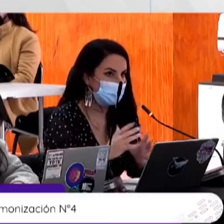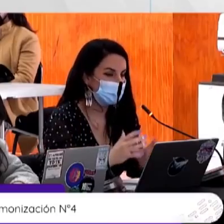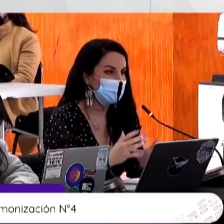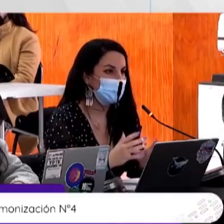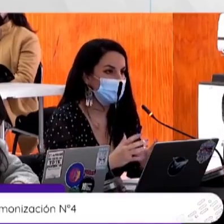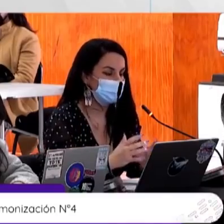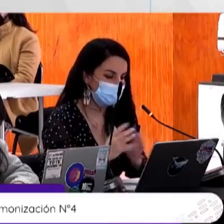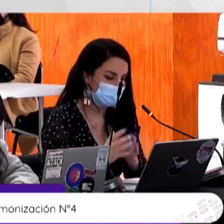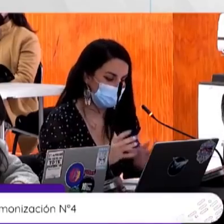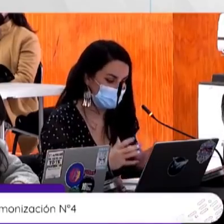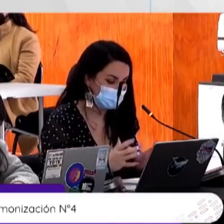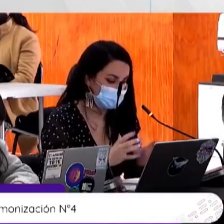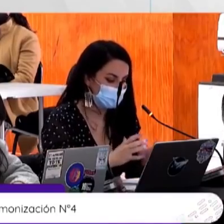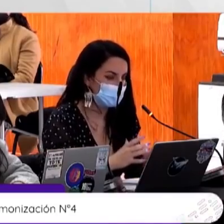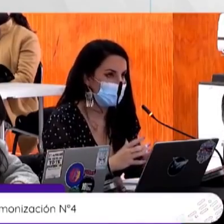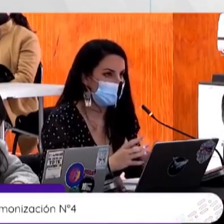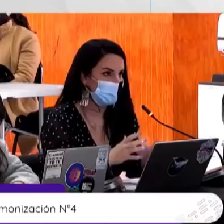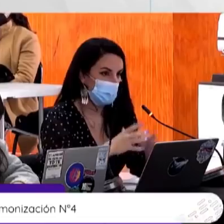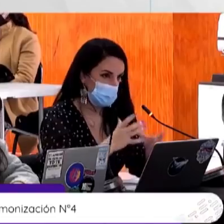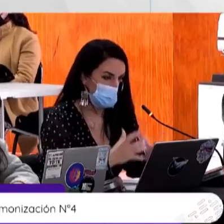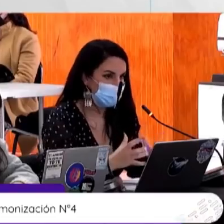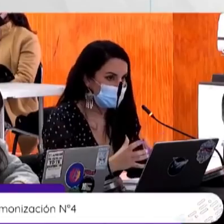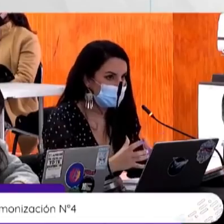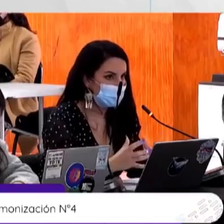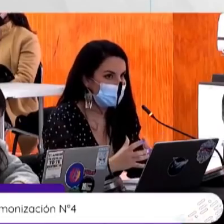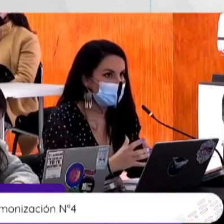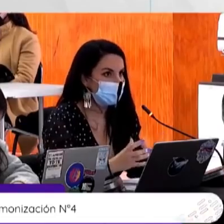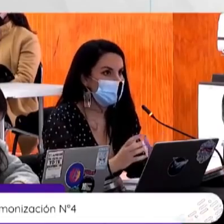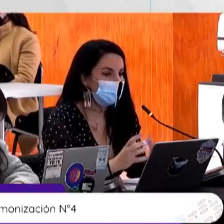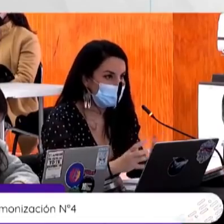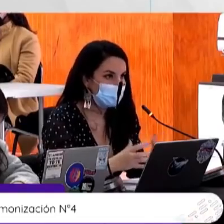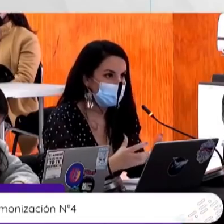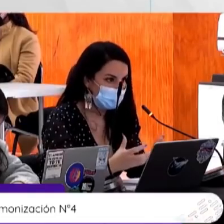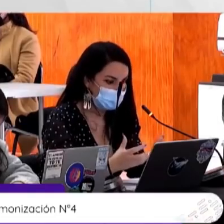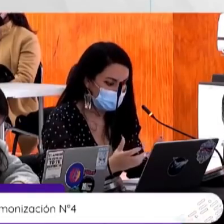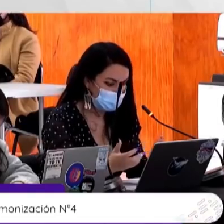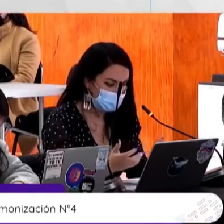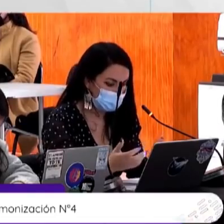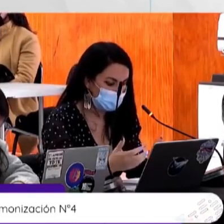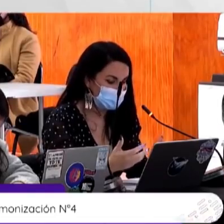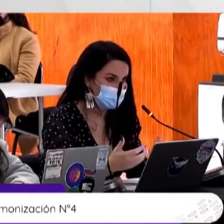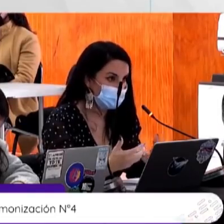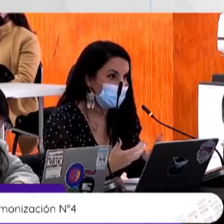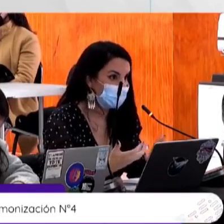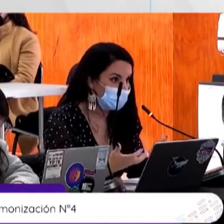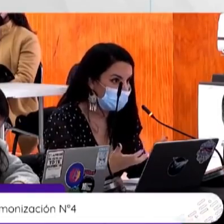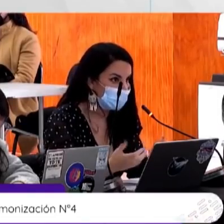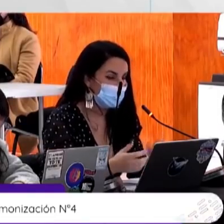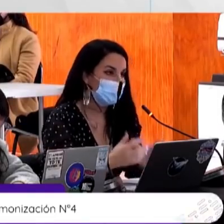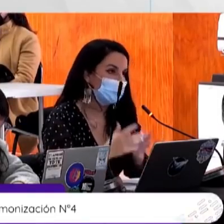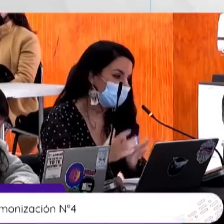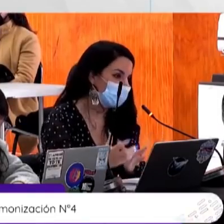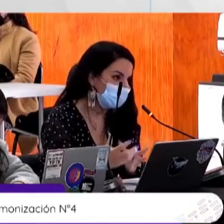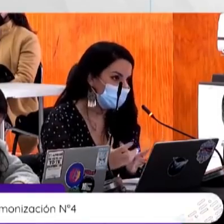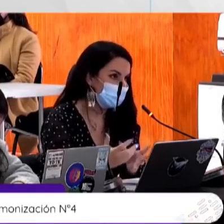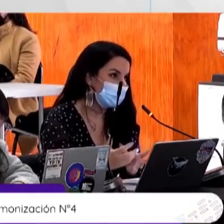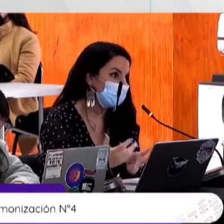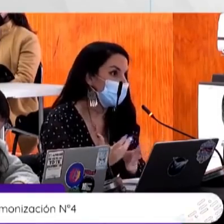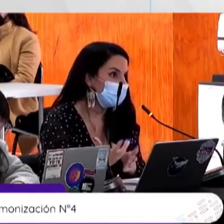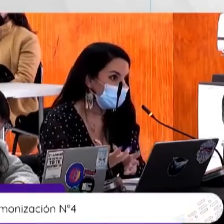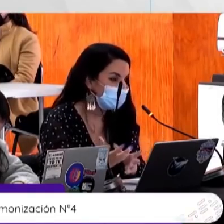si tiene facultades la convención, la Comisión de Armonización para llenar vacío. Mi impresión es que no.